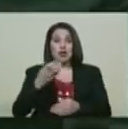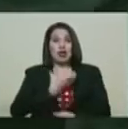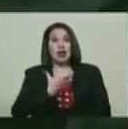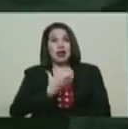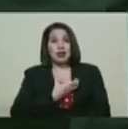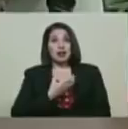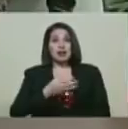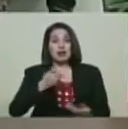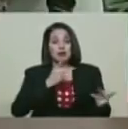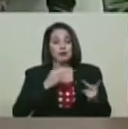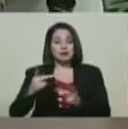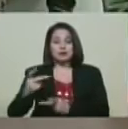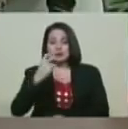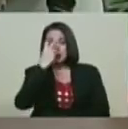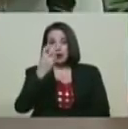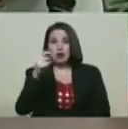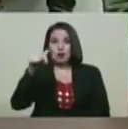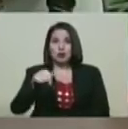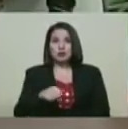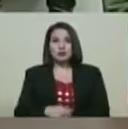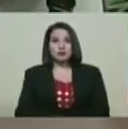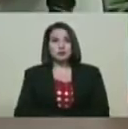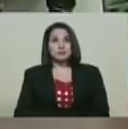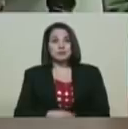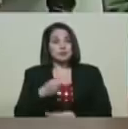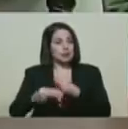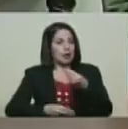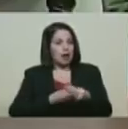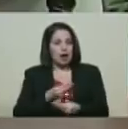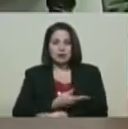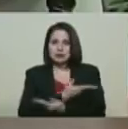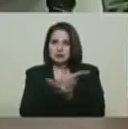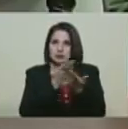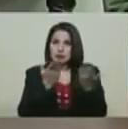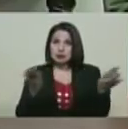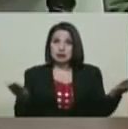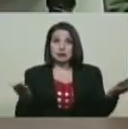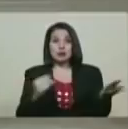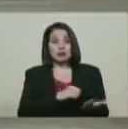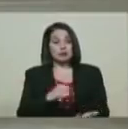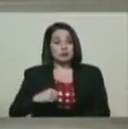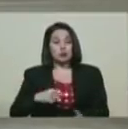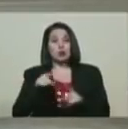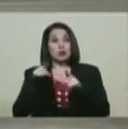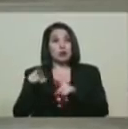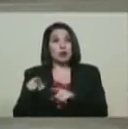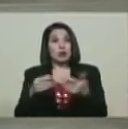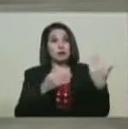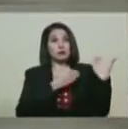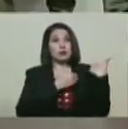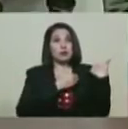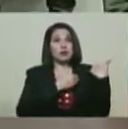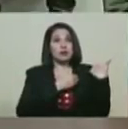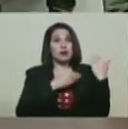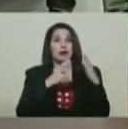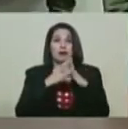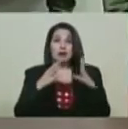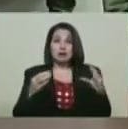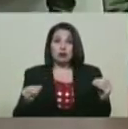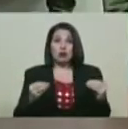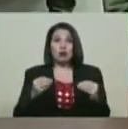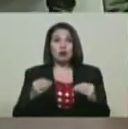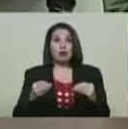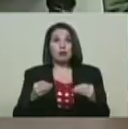Ministros. Bueno, ejecútese pues, personalmente ustedes, que son uno de los órganos fundamentales del poder público democrático de